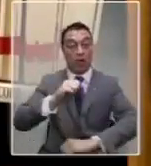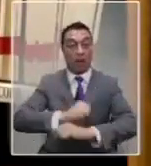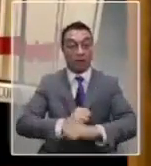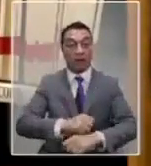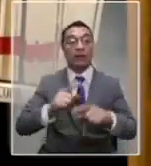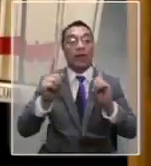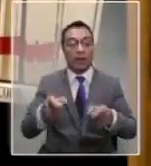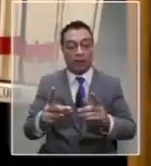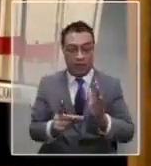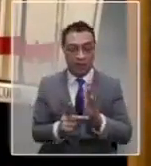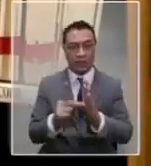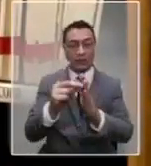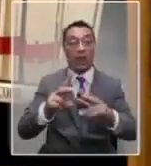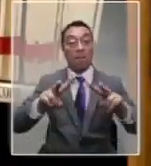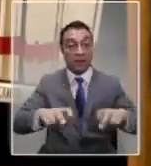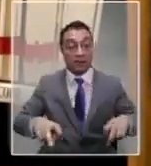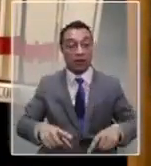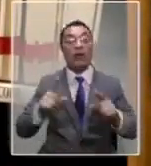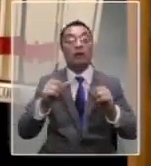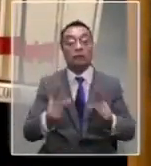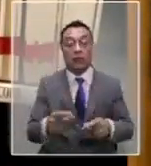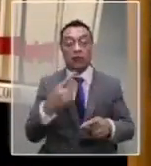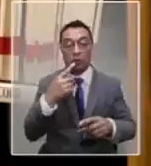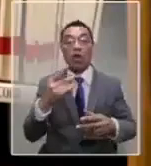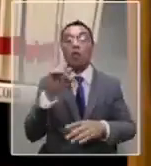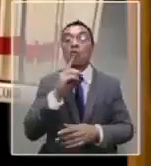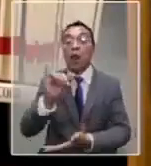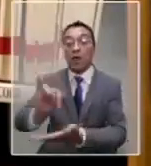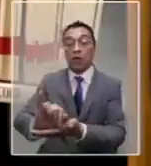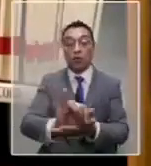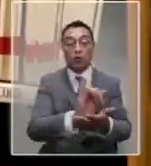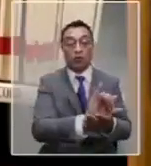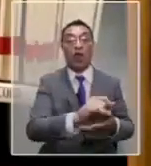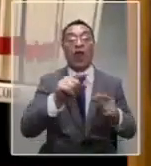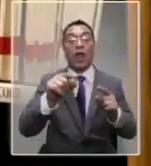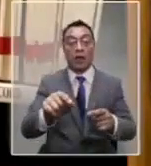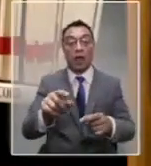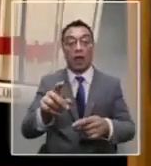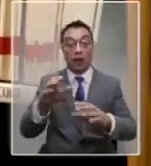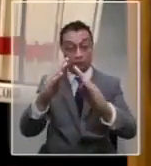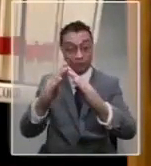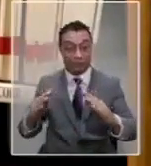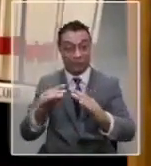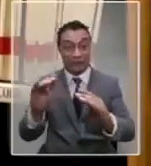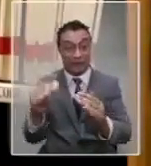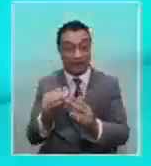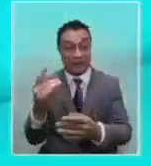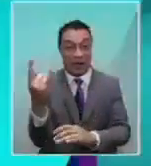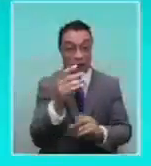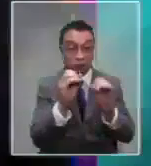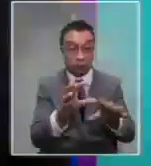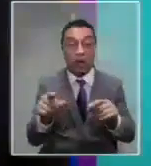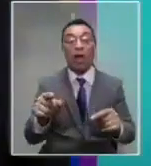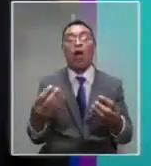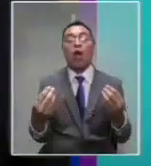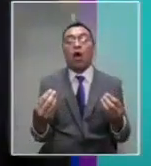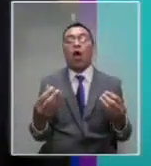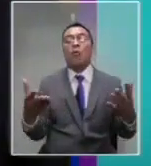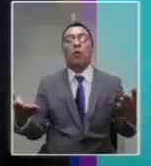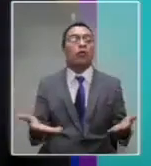empresariado requiere de investigación y desarrollo, tal como las instituciones académicas. Y en ese sentido, ¿cómo se relaciona esta,